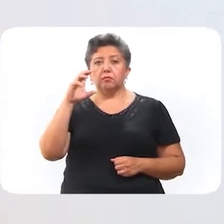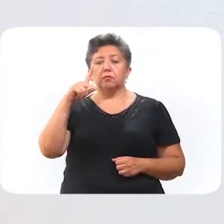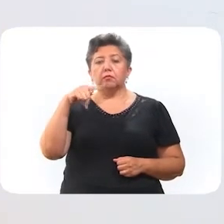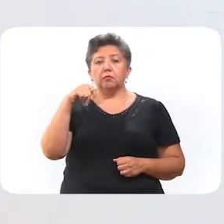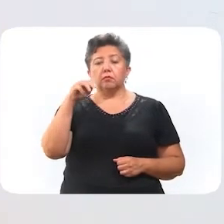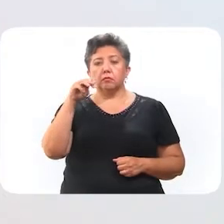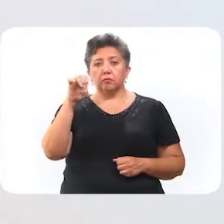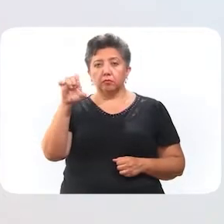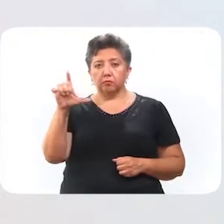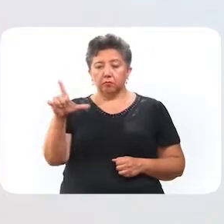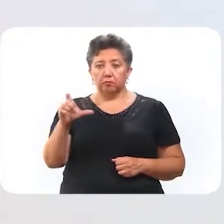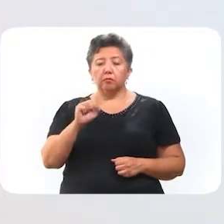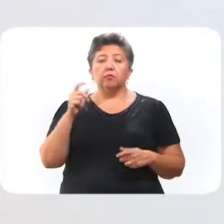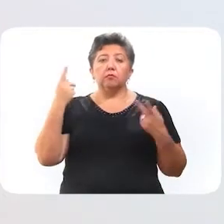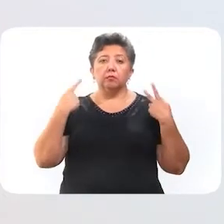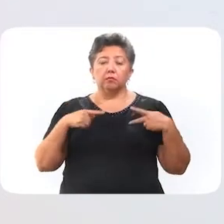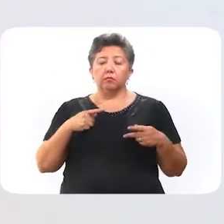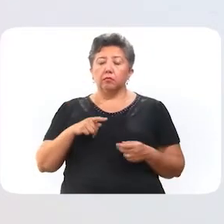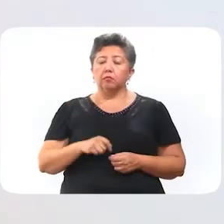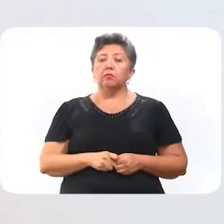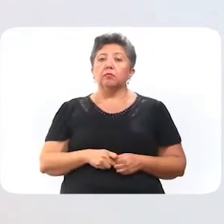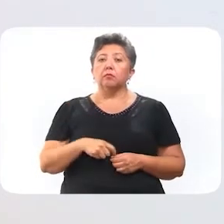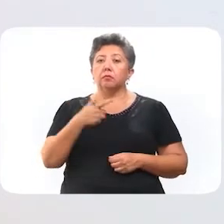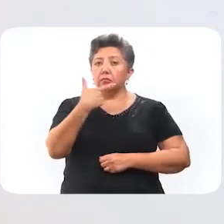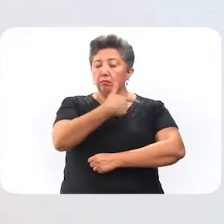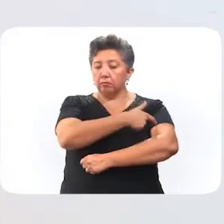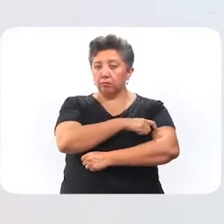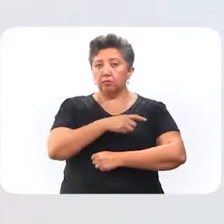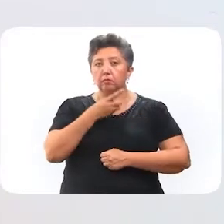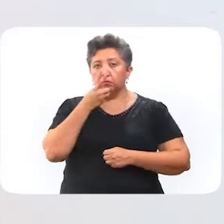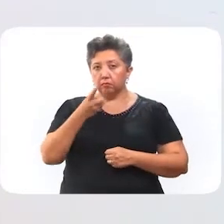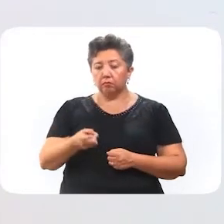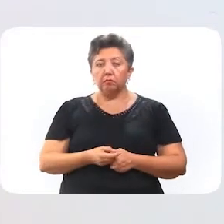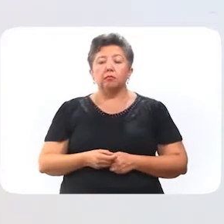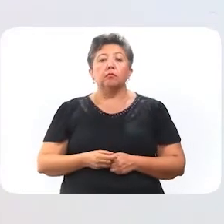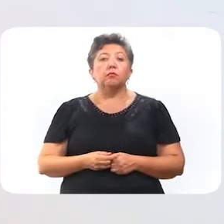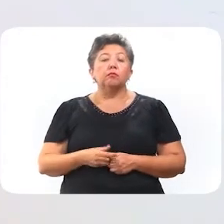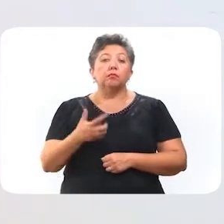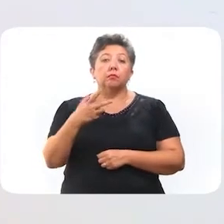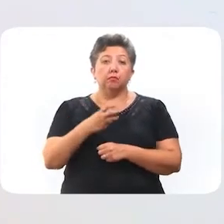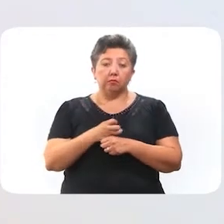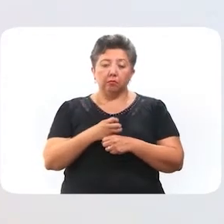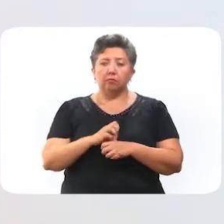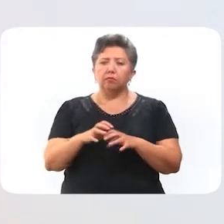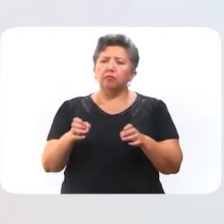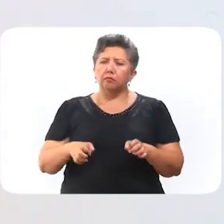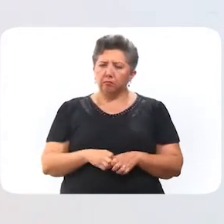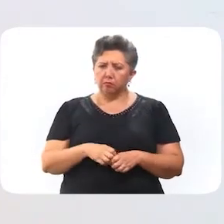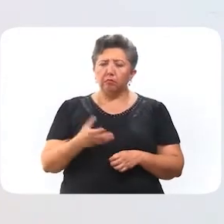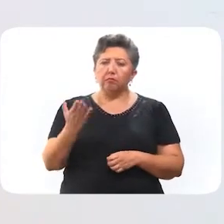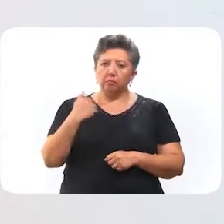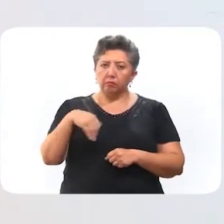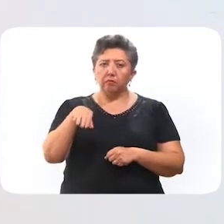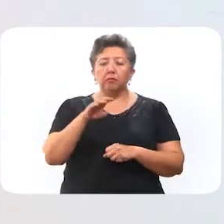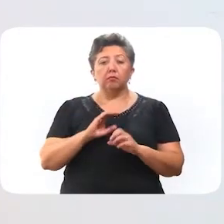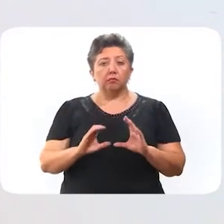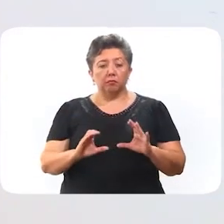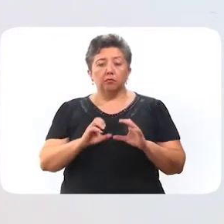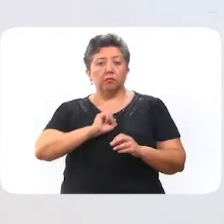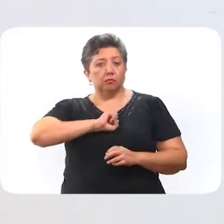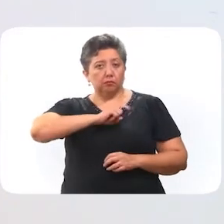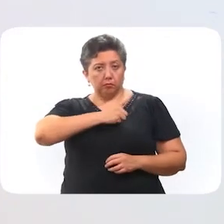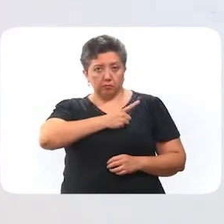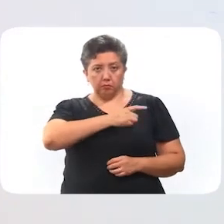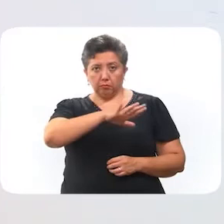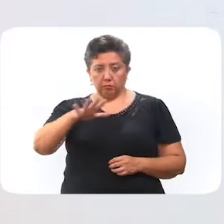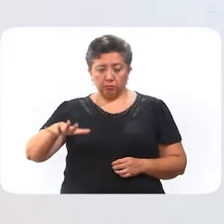y Chapat. Las personas que no han recibido la vacuna se les invita a aplicarla, a hacer equipo y sumarse a la protección de su salud